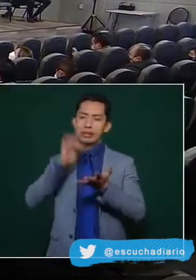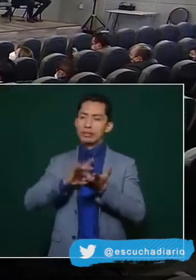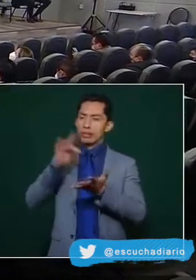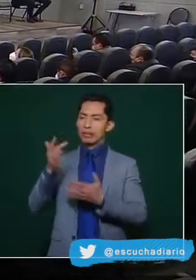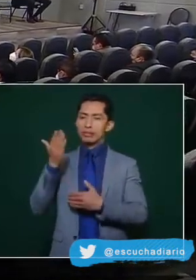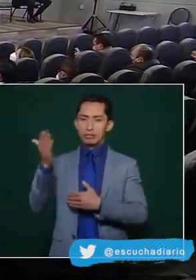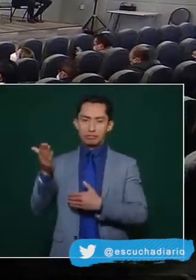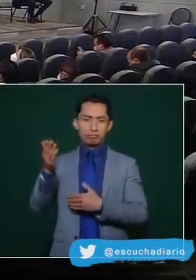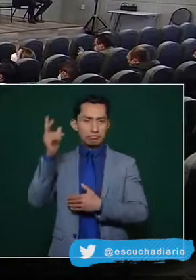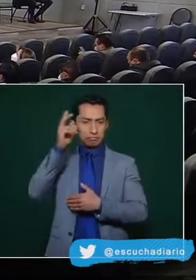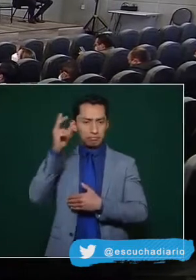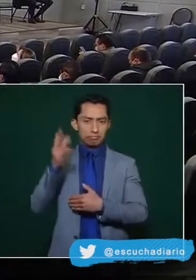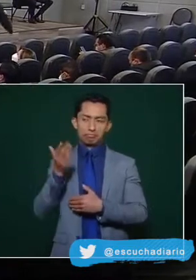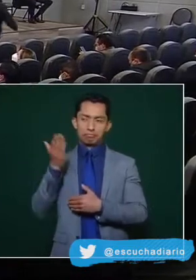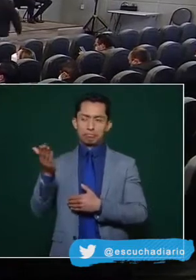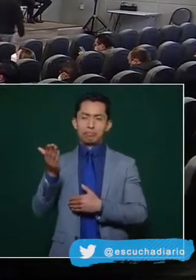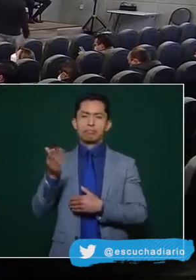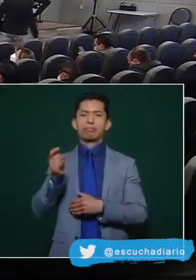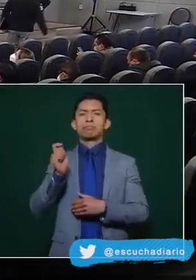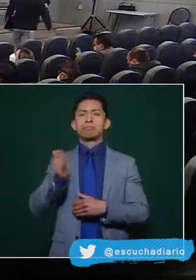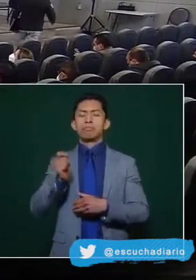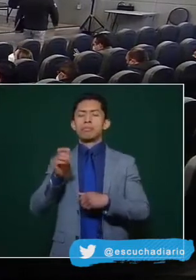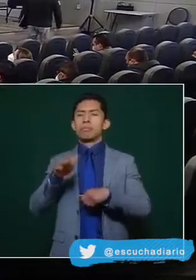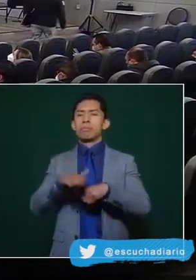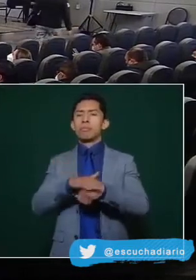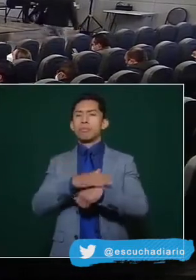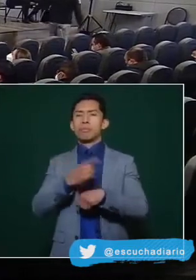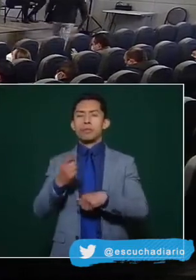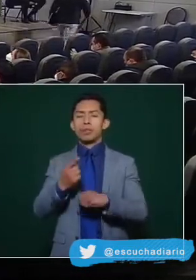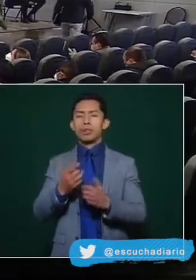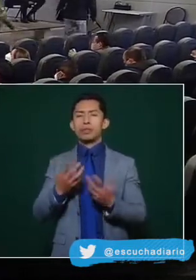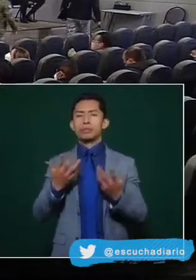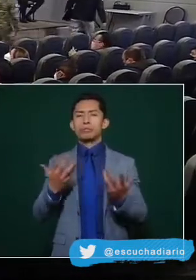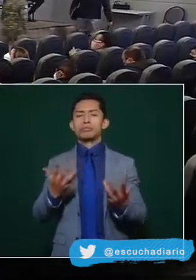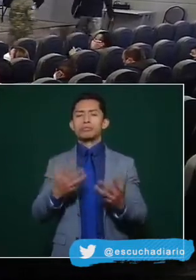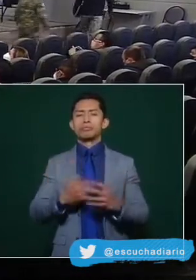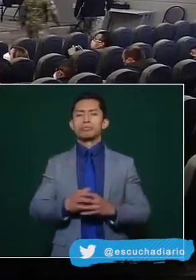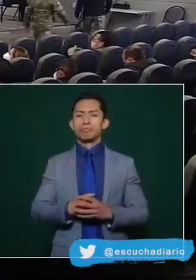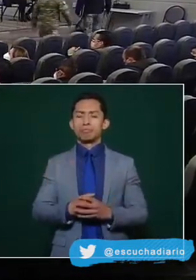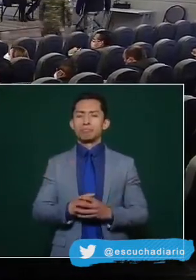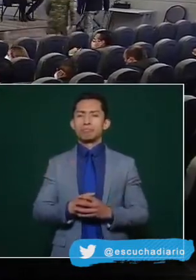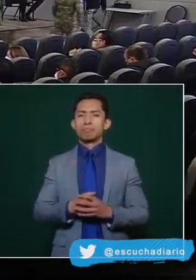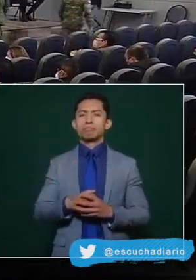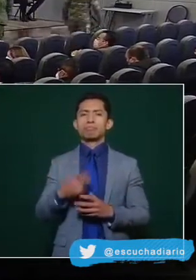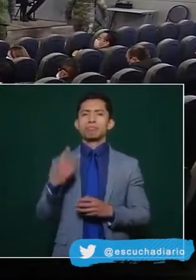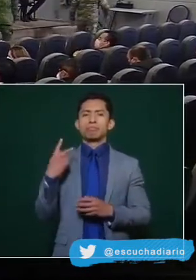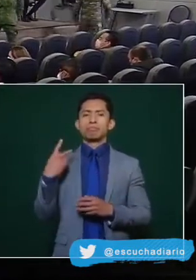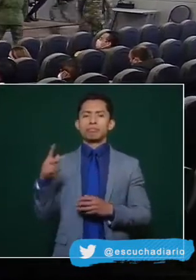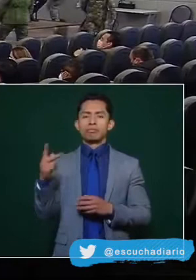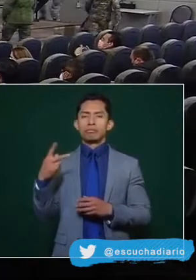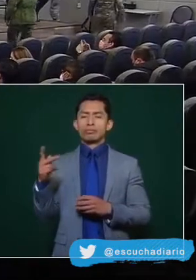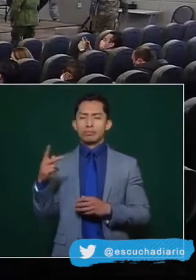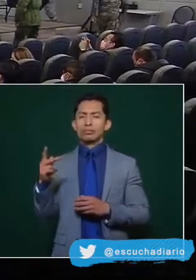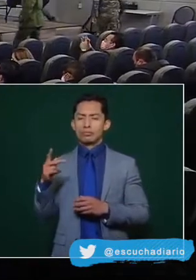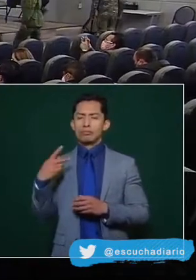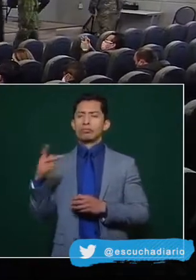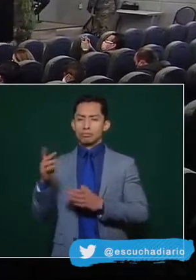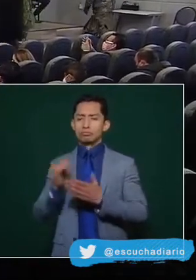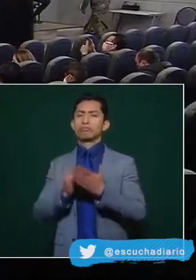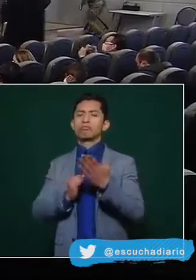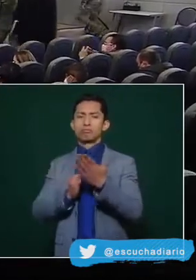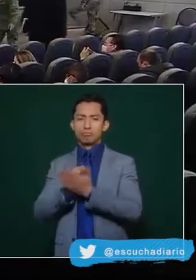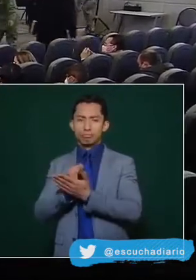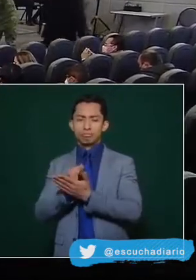este estado los índices delictivos van a la baja. A pesar de esto, se han detectado más de 14.000 tomas clandestinas en los ductos